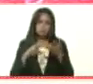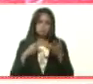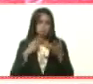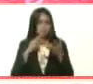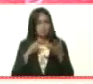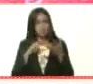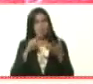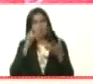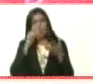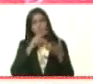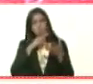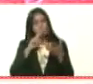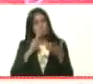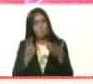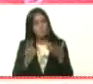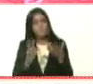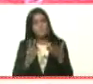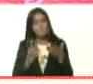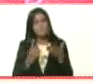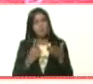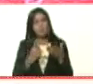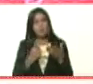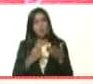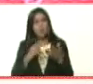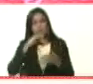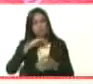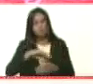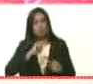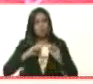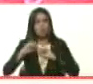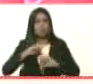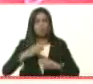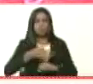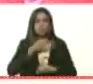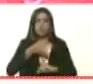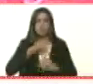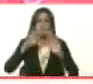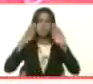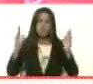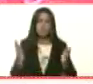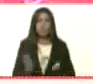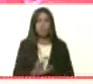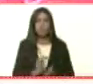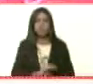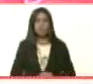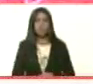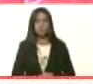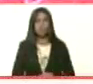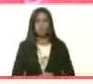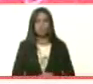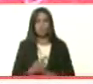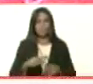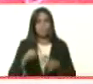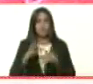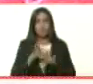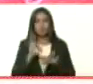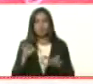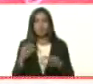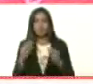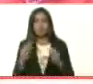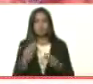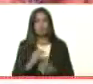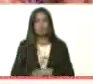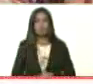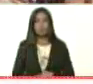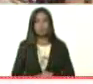un hombre polémico en la historia del movimiento socialista mundial, pero que dejó muchos aportes,